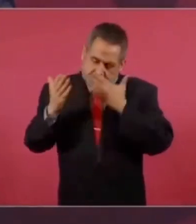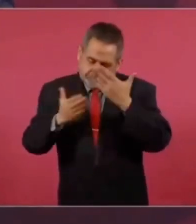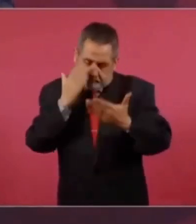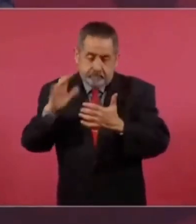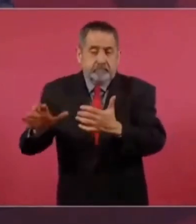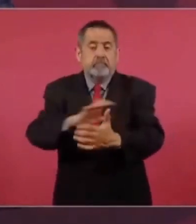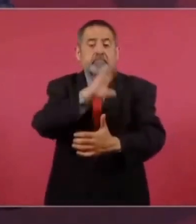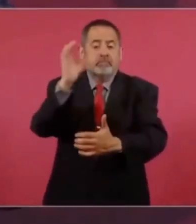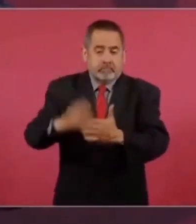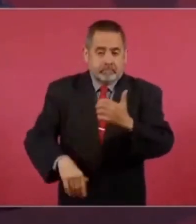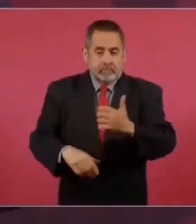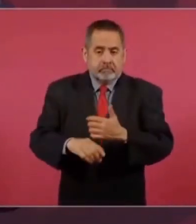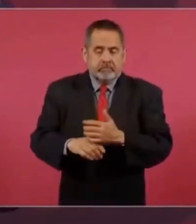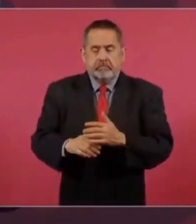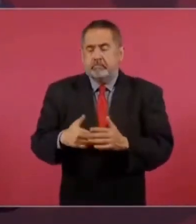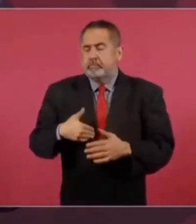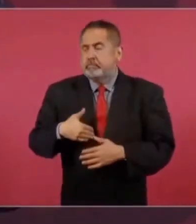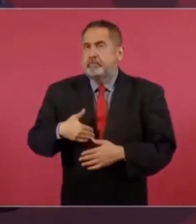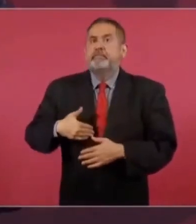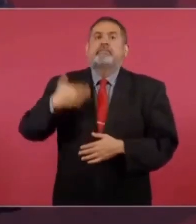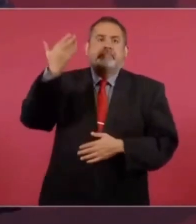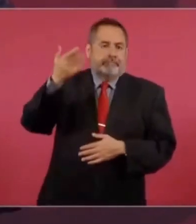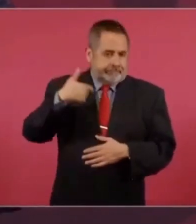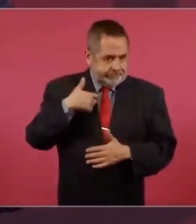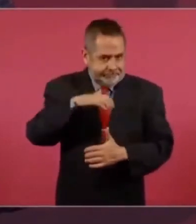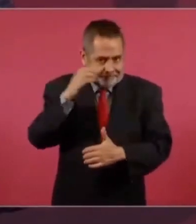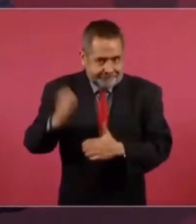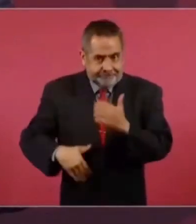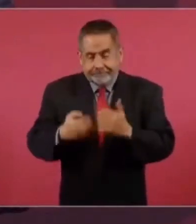terminé la escuela de milagro.